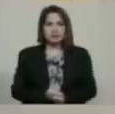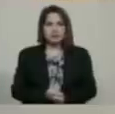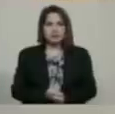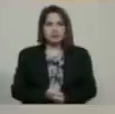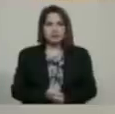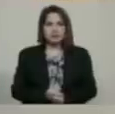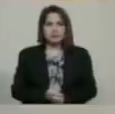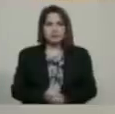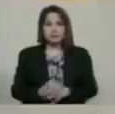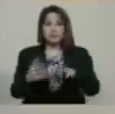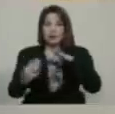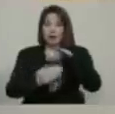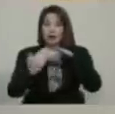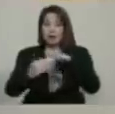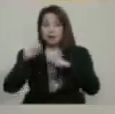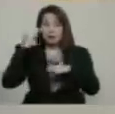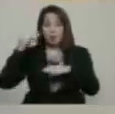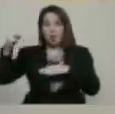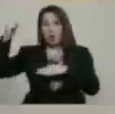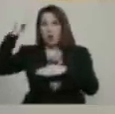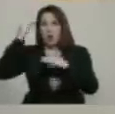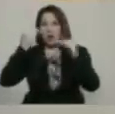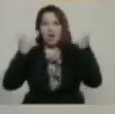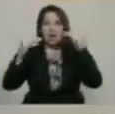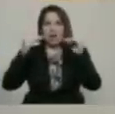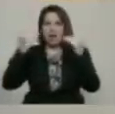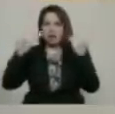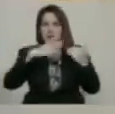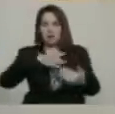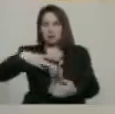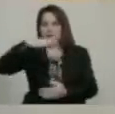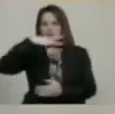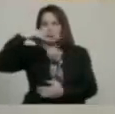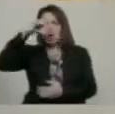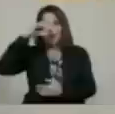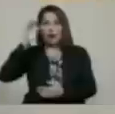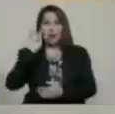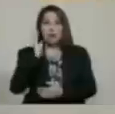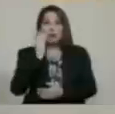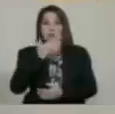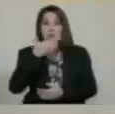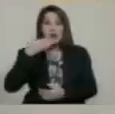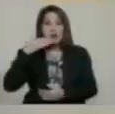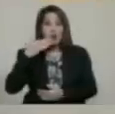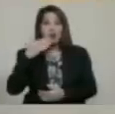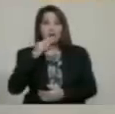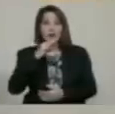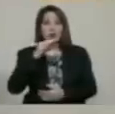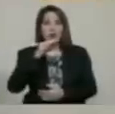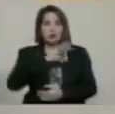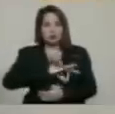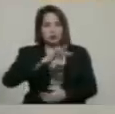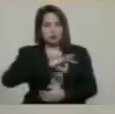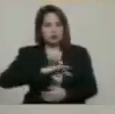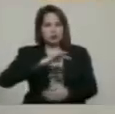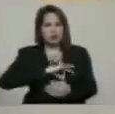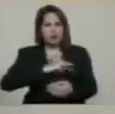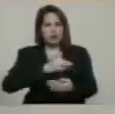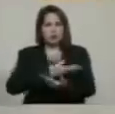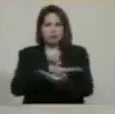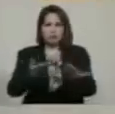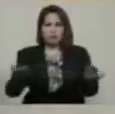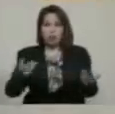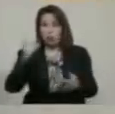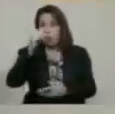Es la base moral, ética, espiritual de una sociedad nueva, sobre todo en Venezuela, que nos hicieron depender 100 años de un